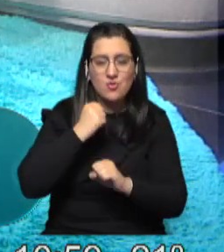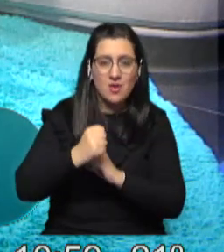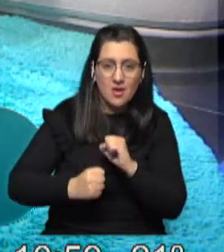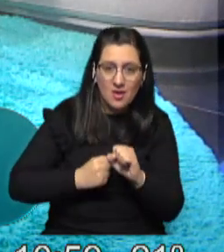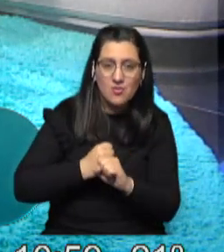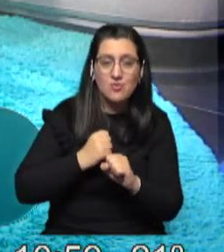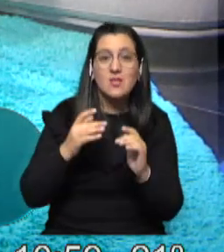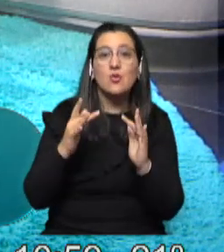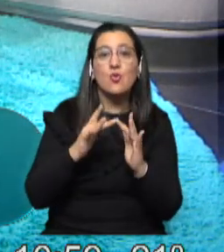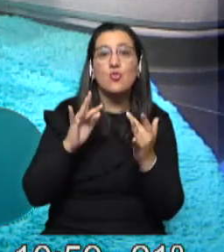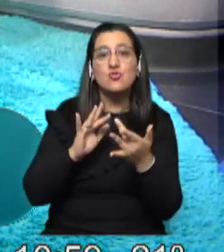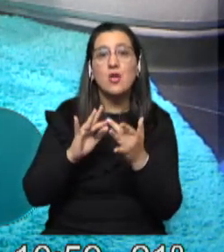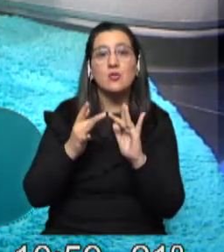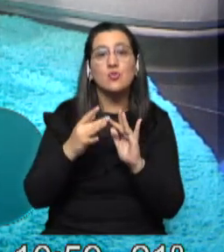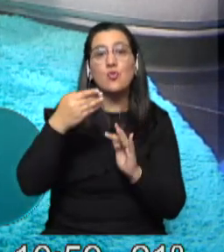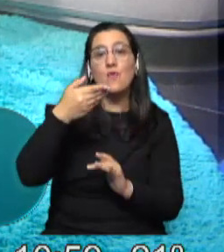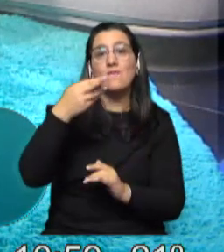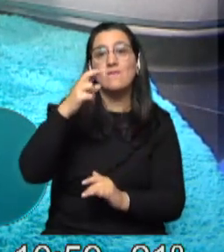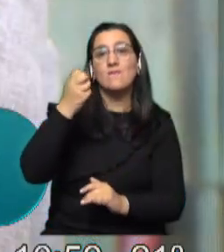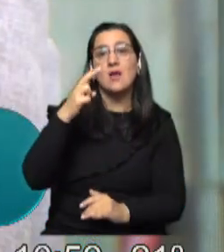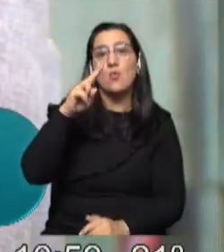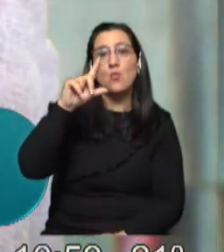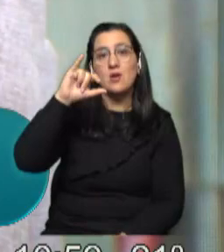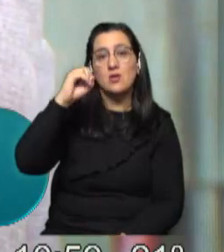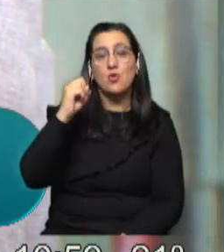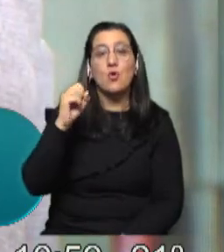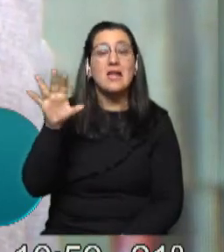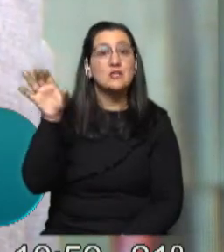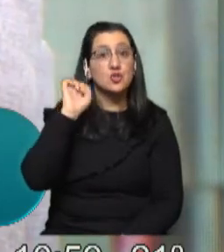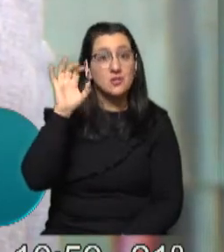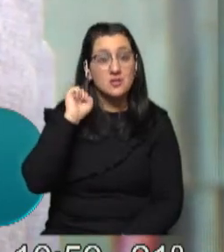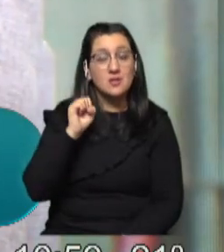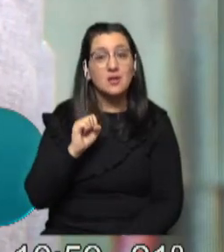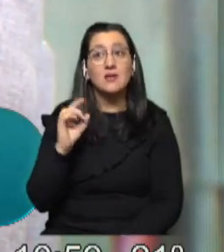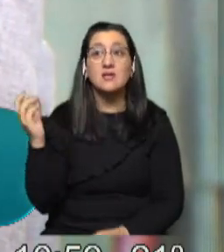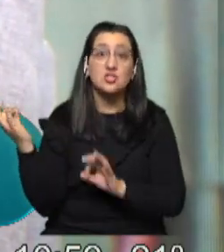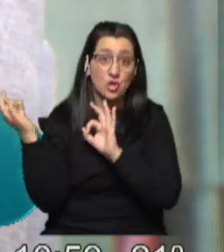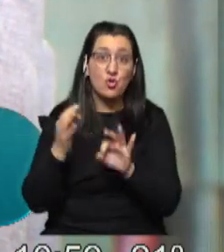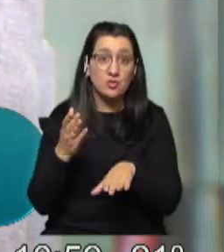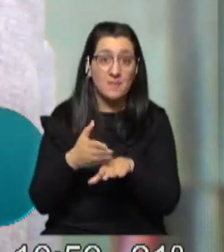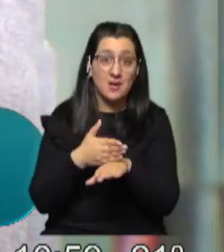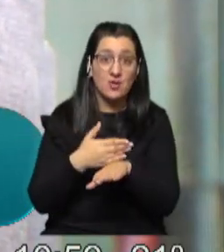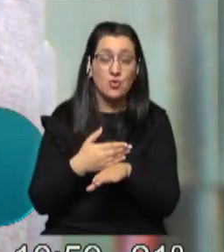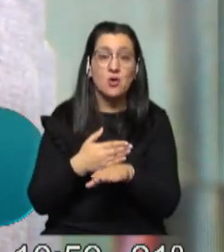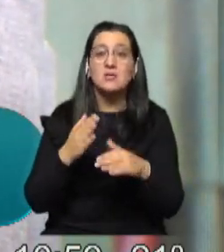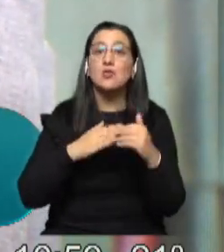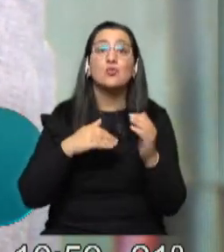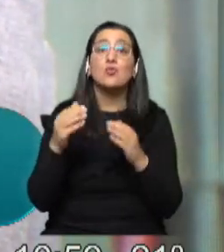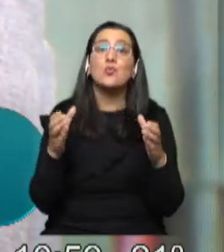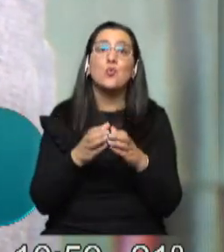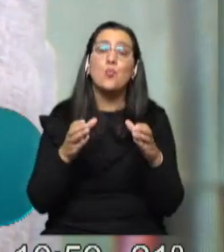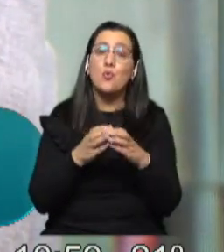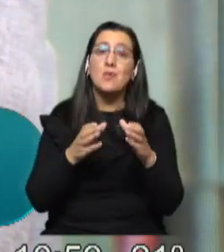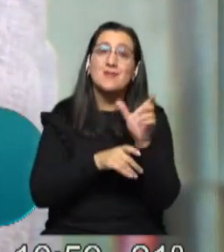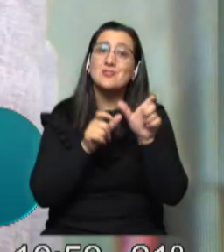del contacto, por ejemplo, con Braulio, el sonidista, que es mucho más que un sonidista. Que estuvo desde temprano acá. Pero todo... Es una construcción de un grupo